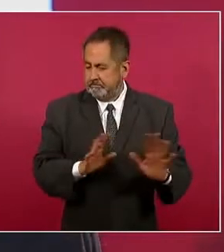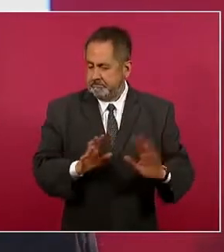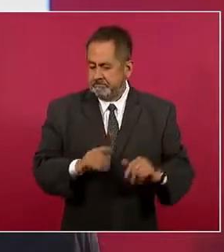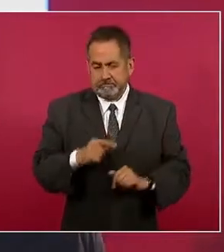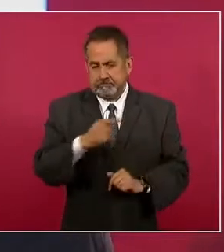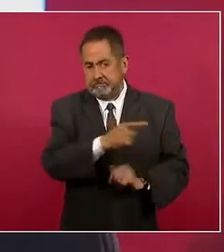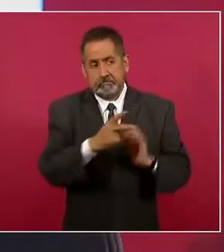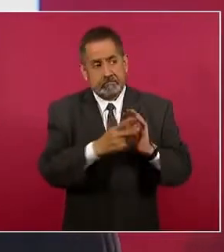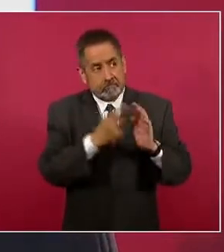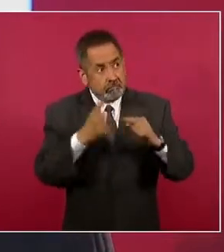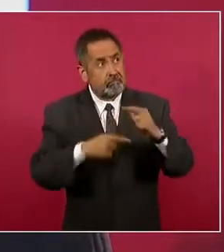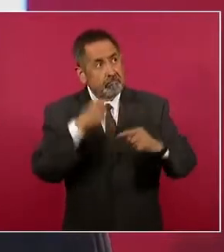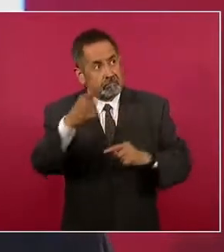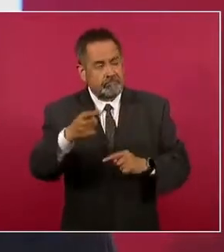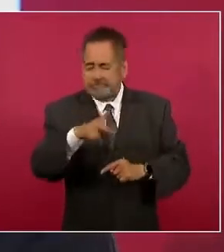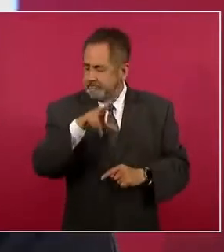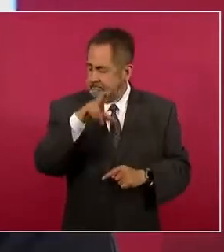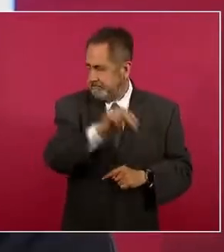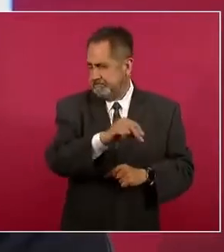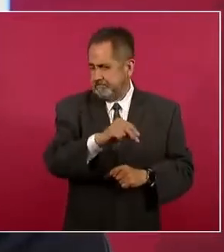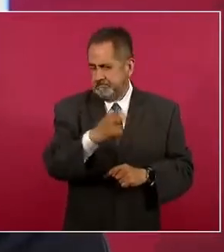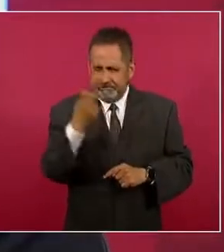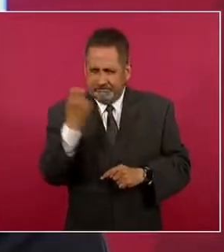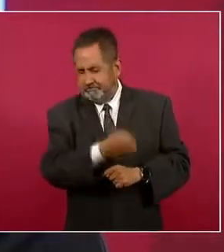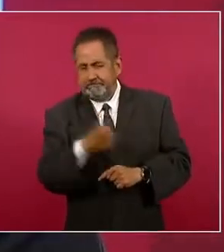nunca más,